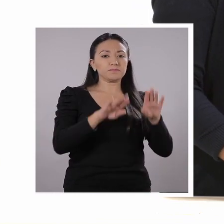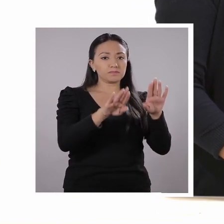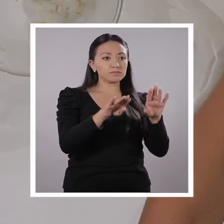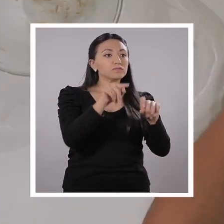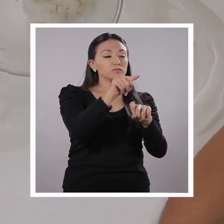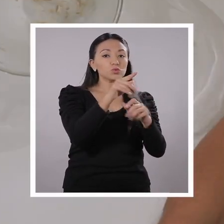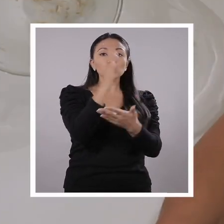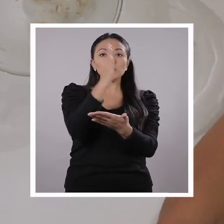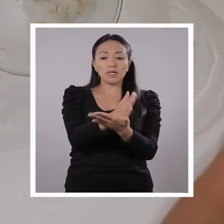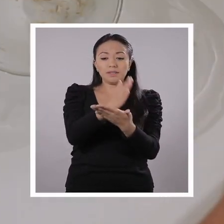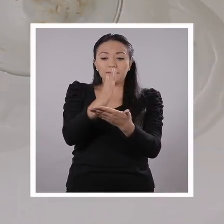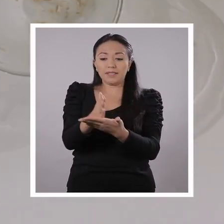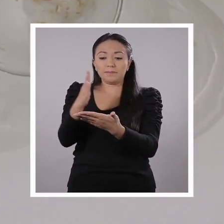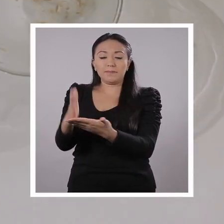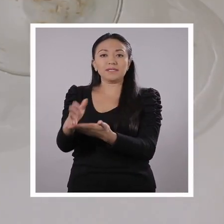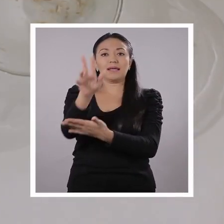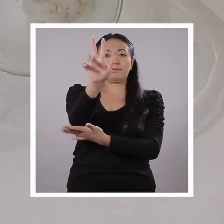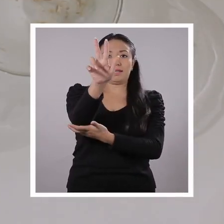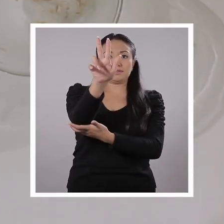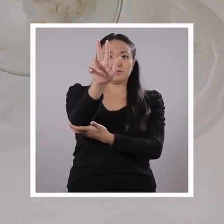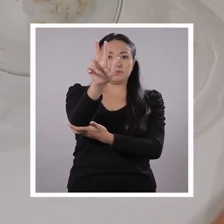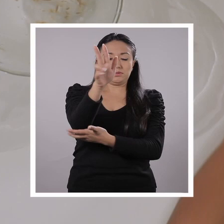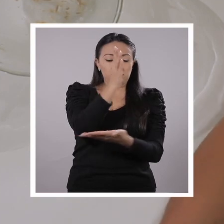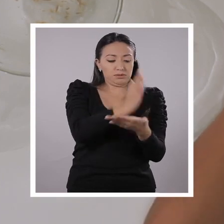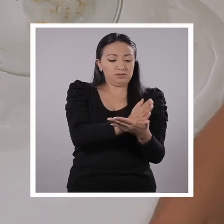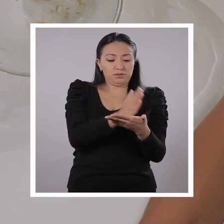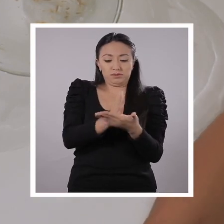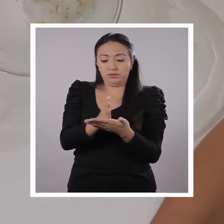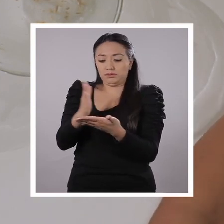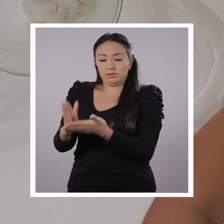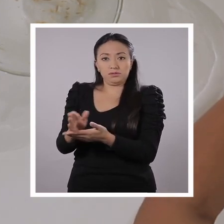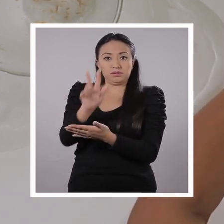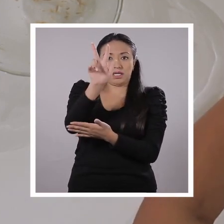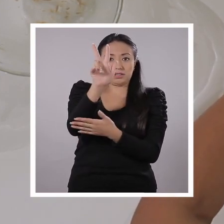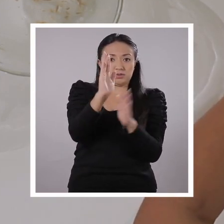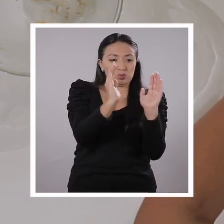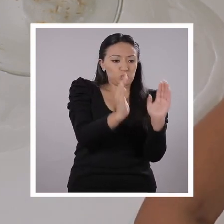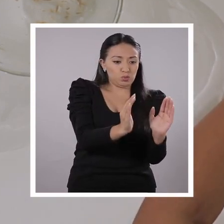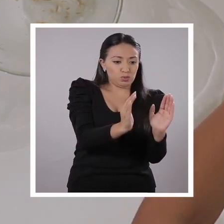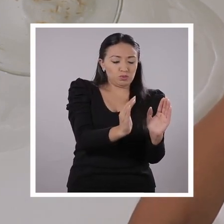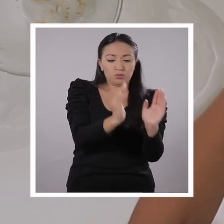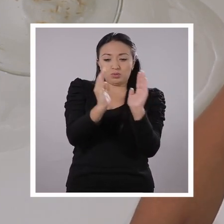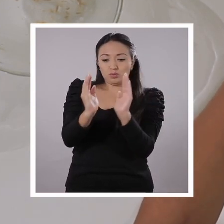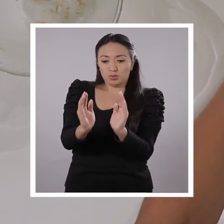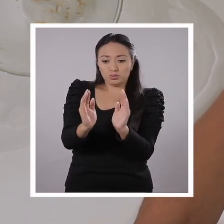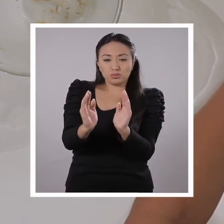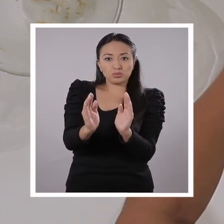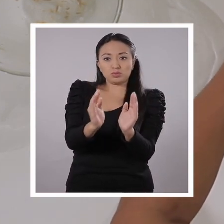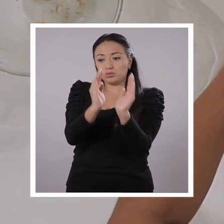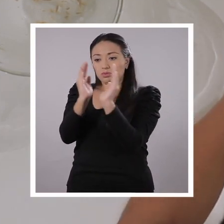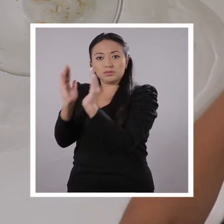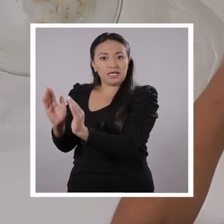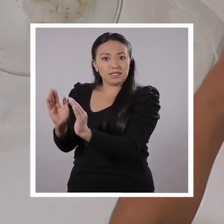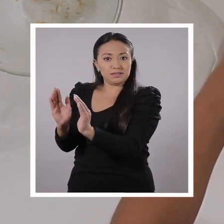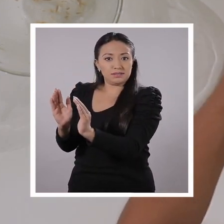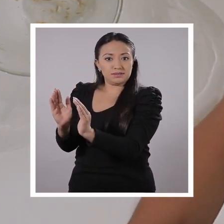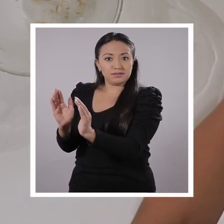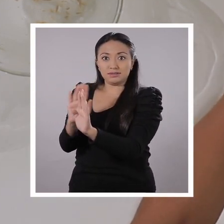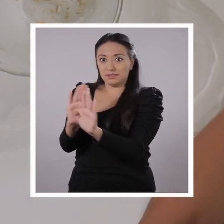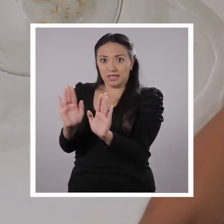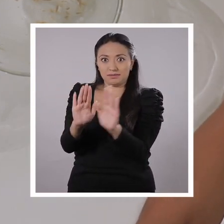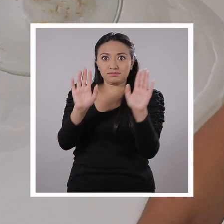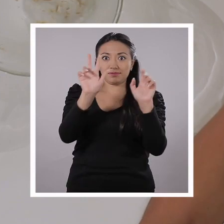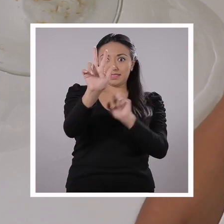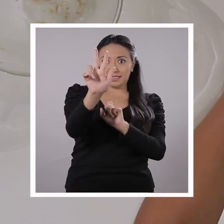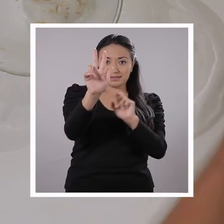Claro. Ya. Ahora le repartimos en 3 pedazos. 3 pedazos. Ajá, 3 pedazos. Ah, un pedazo, 2 pedazos